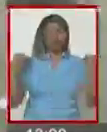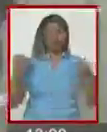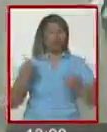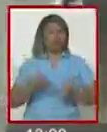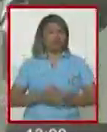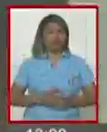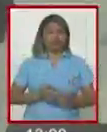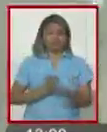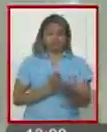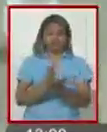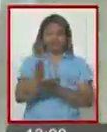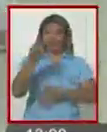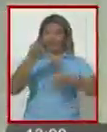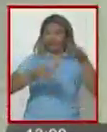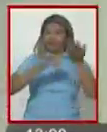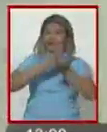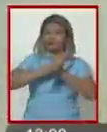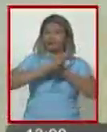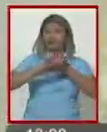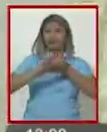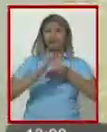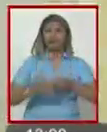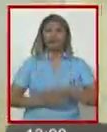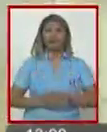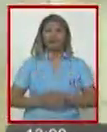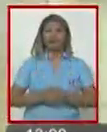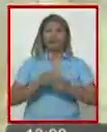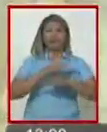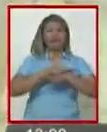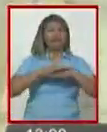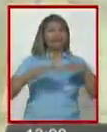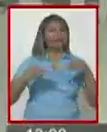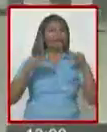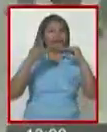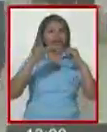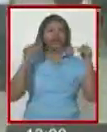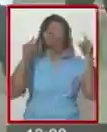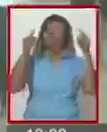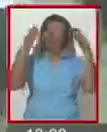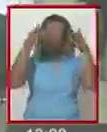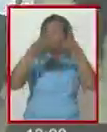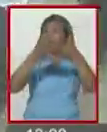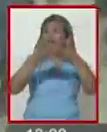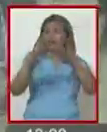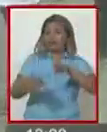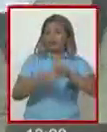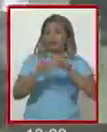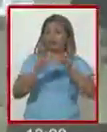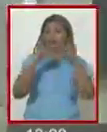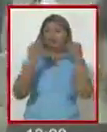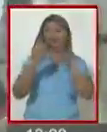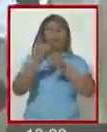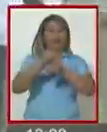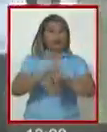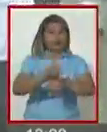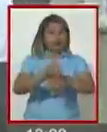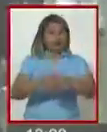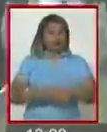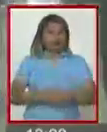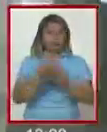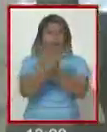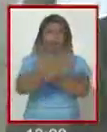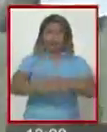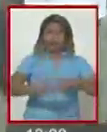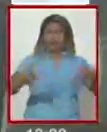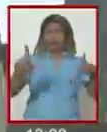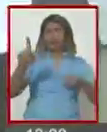el derecho a una justicia imparcial objetiva nos adherimos a este movimiento por